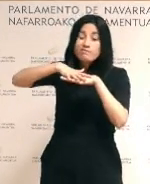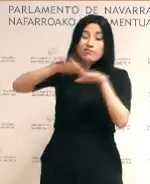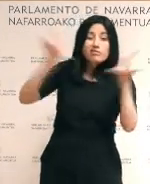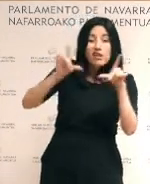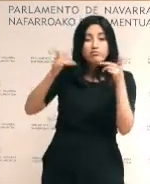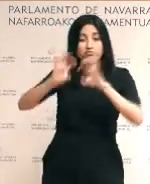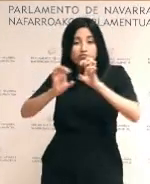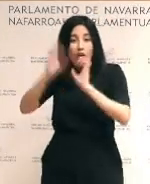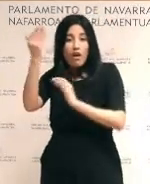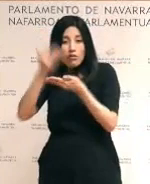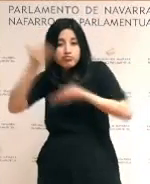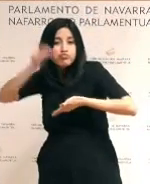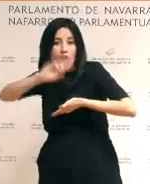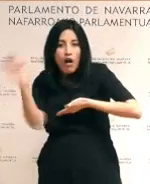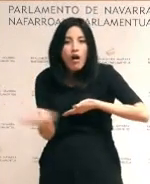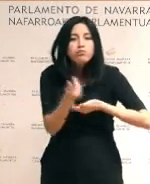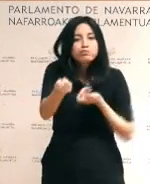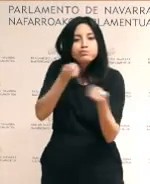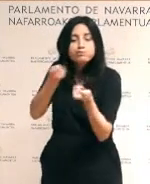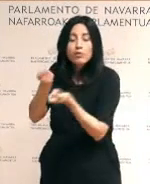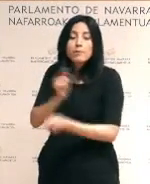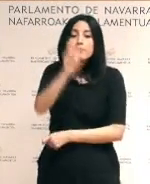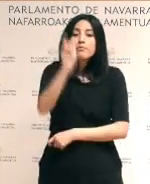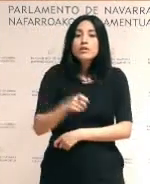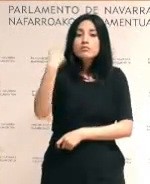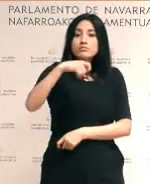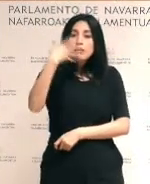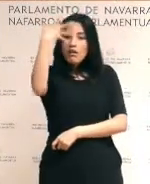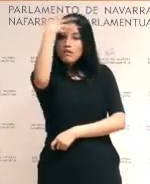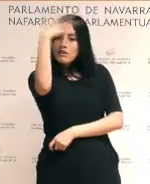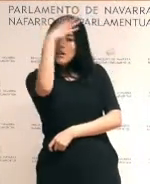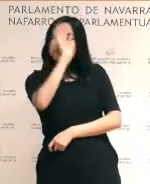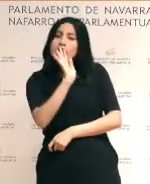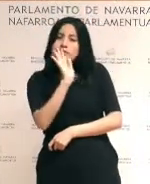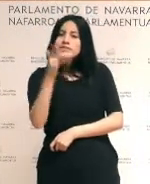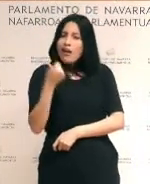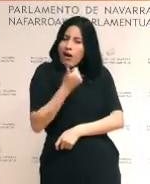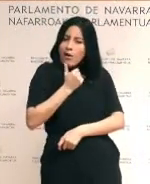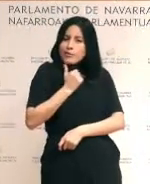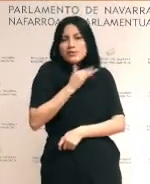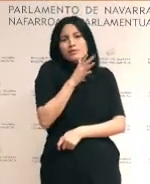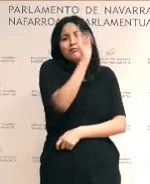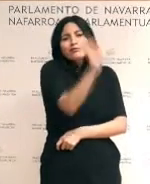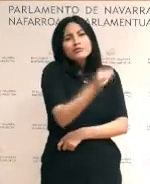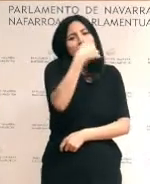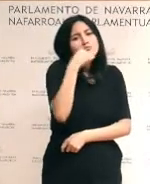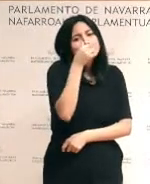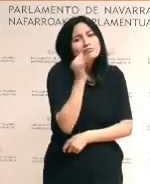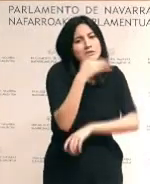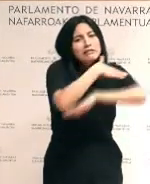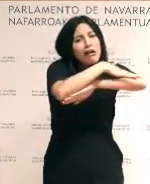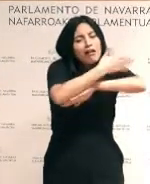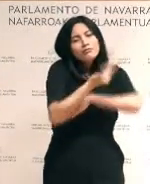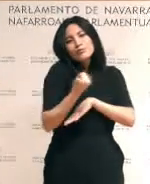todo. Aquí en Navarra, María Chivite se ha sumado al relato interesado, victimista y falso del presidente del Gobierno y ha alertado de que